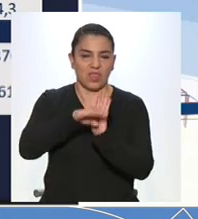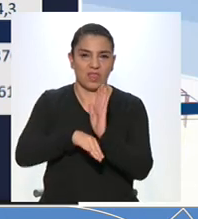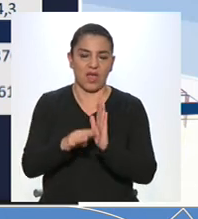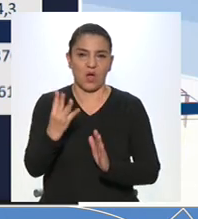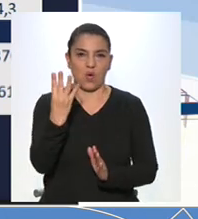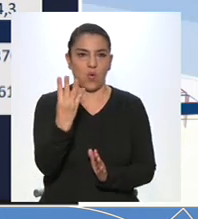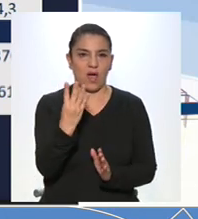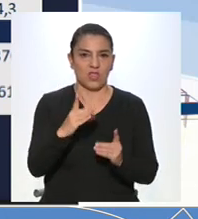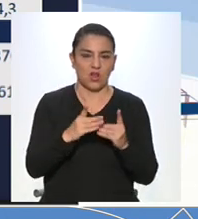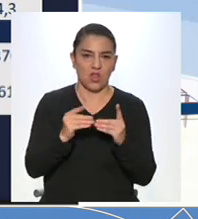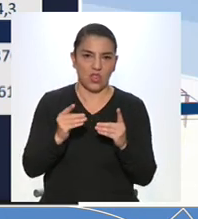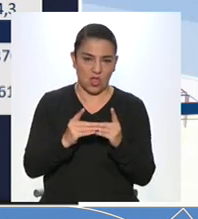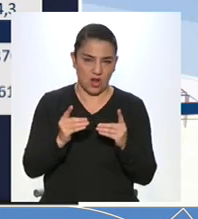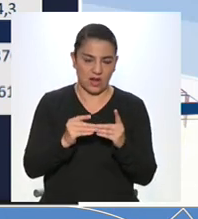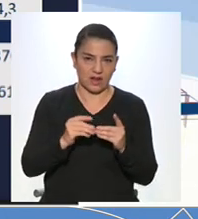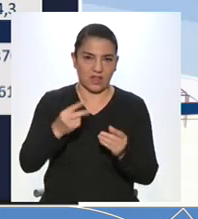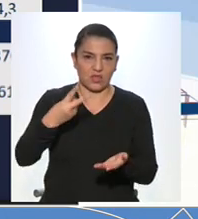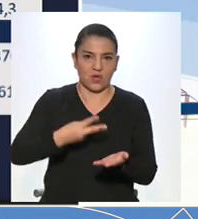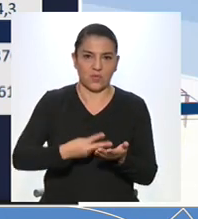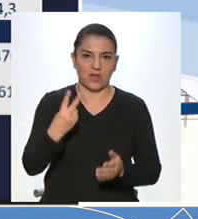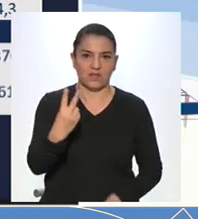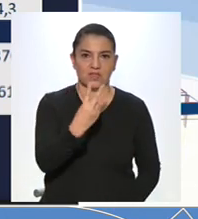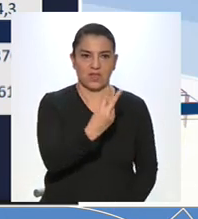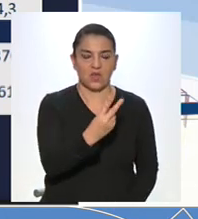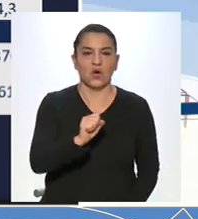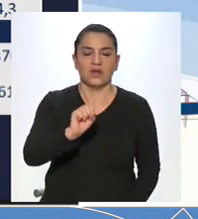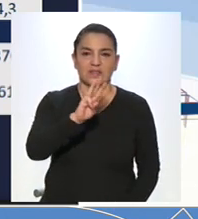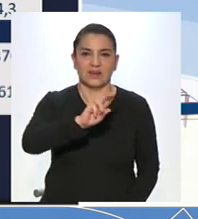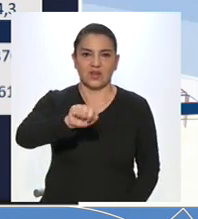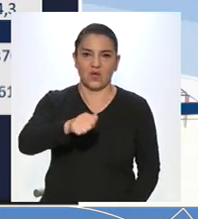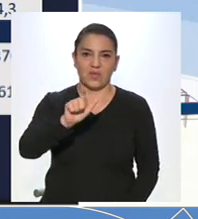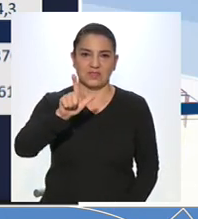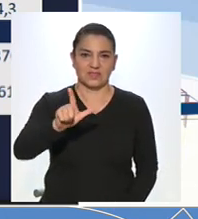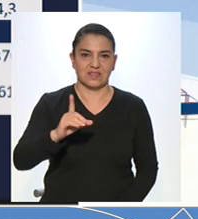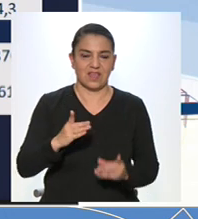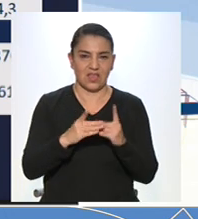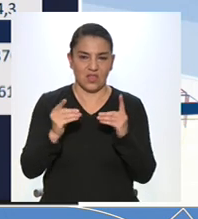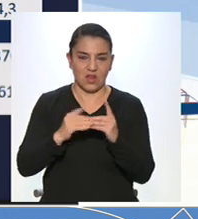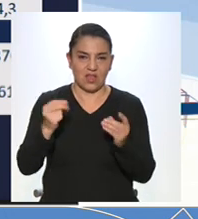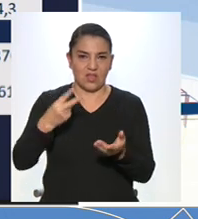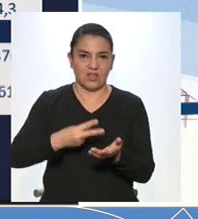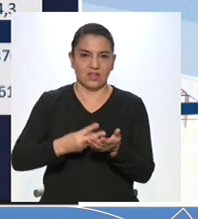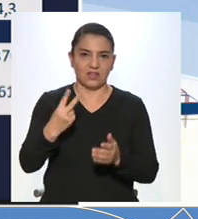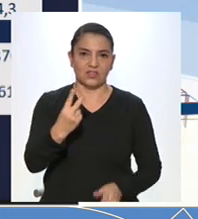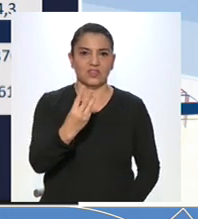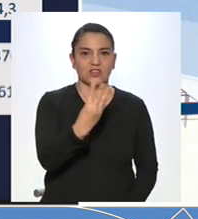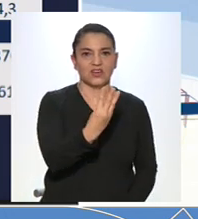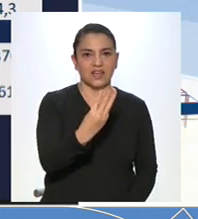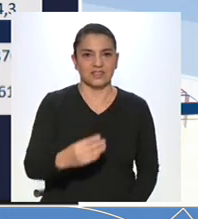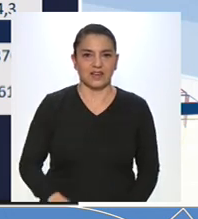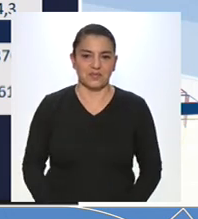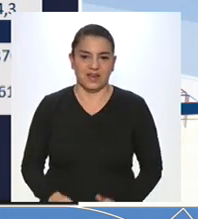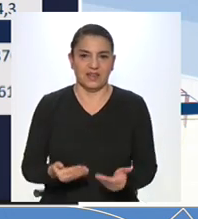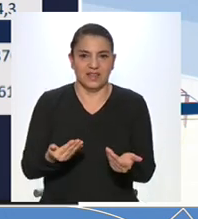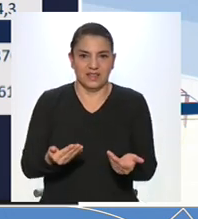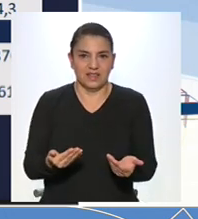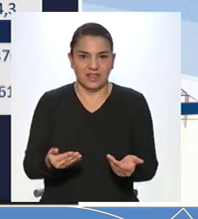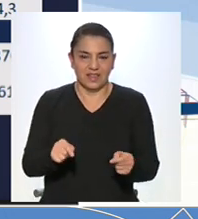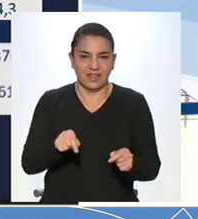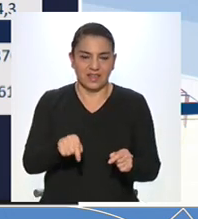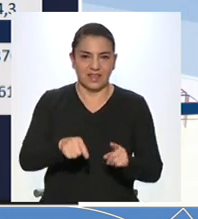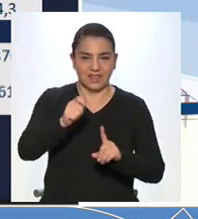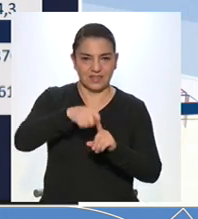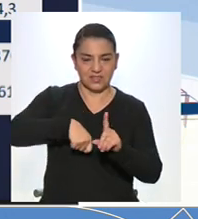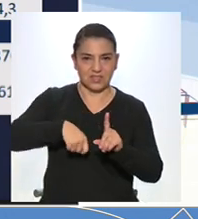en 2022 y $3.7 la libra en 2023. El cuadro en pantalla entonces resume los supuestos